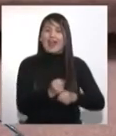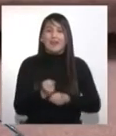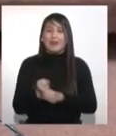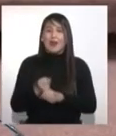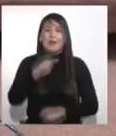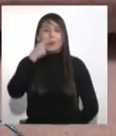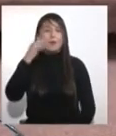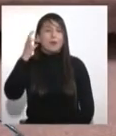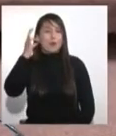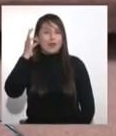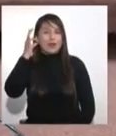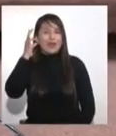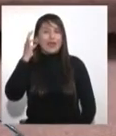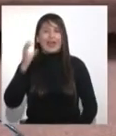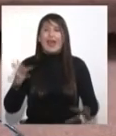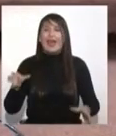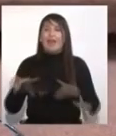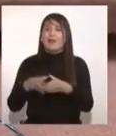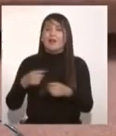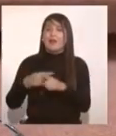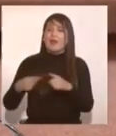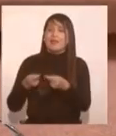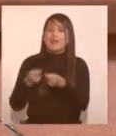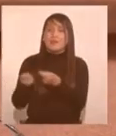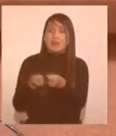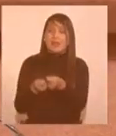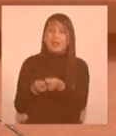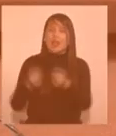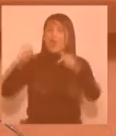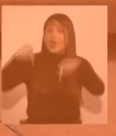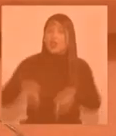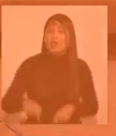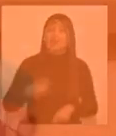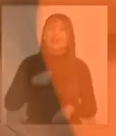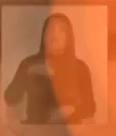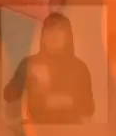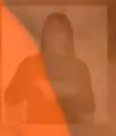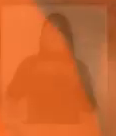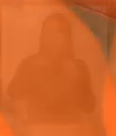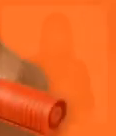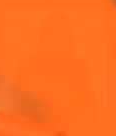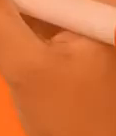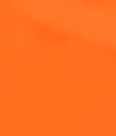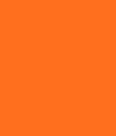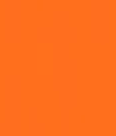por los hombres y mujeres de la clase media, hoy día yo voto a favor.